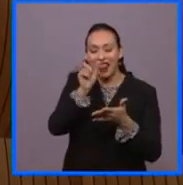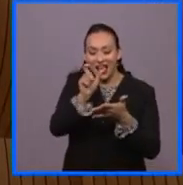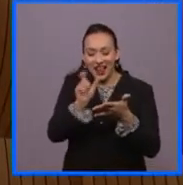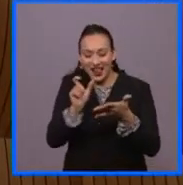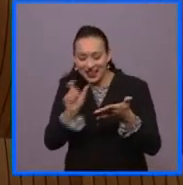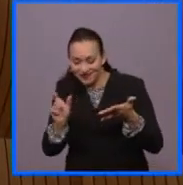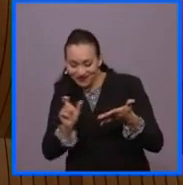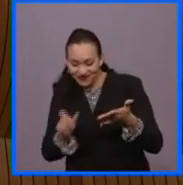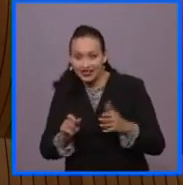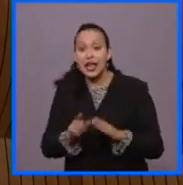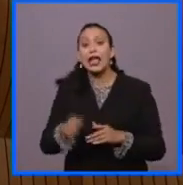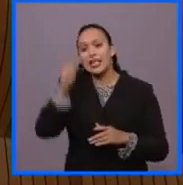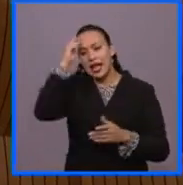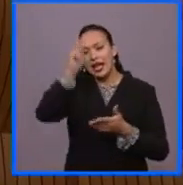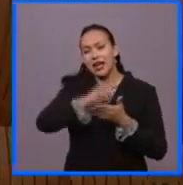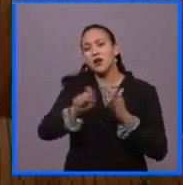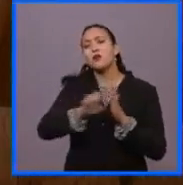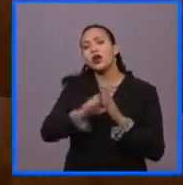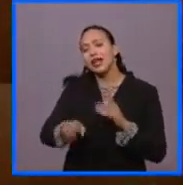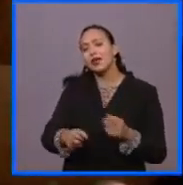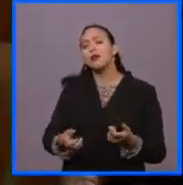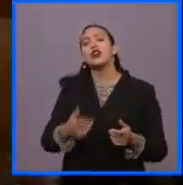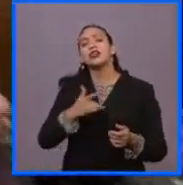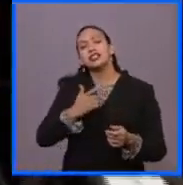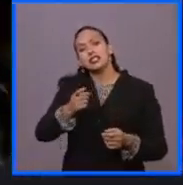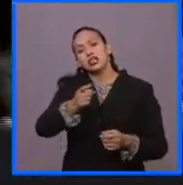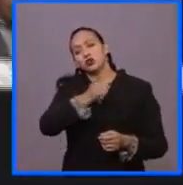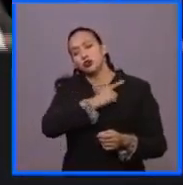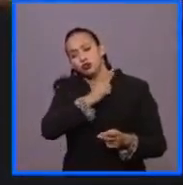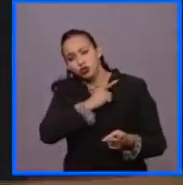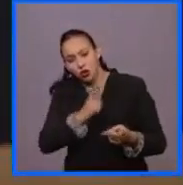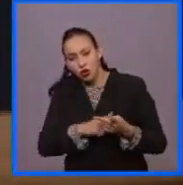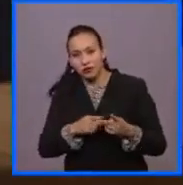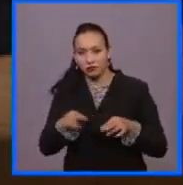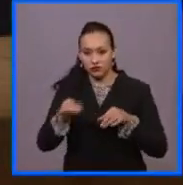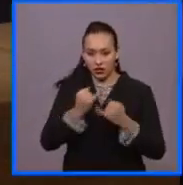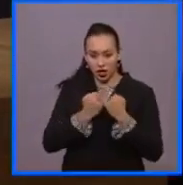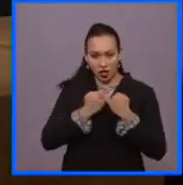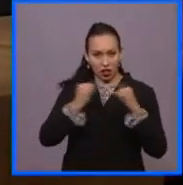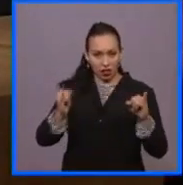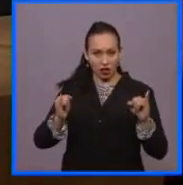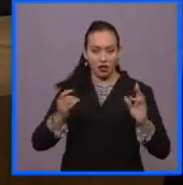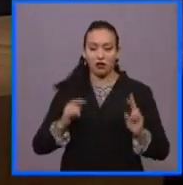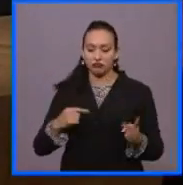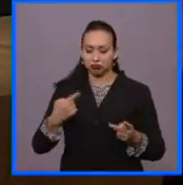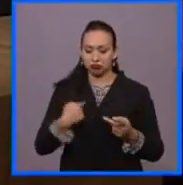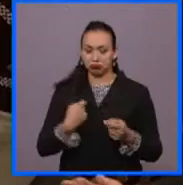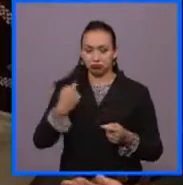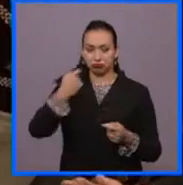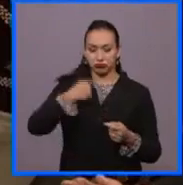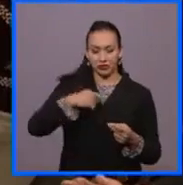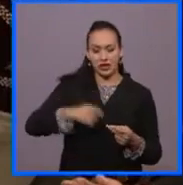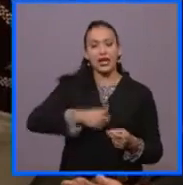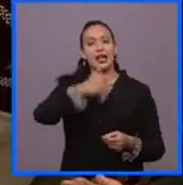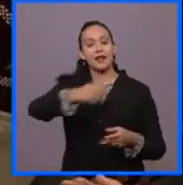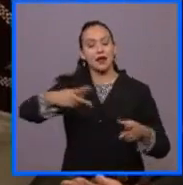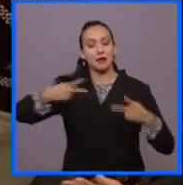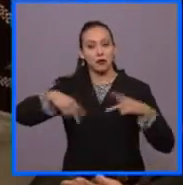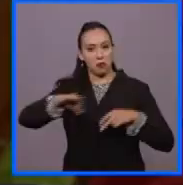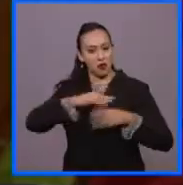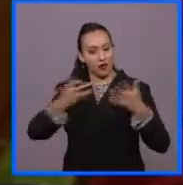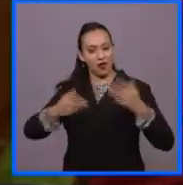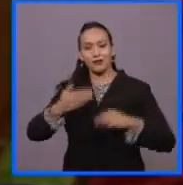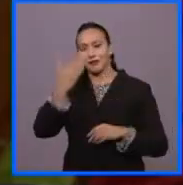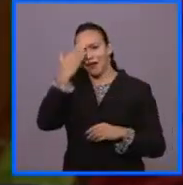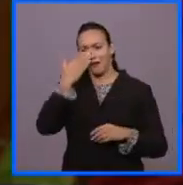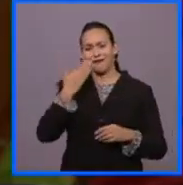Rosario Castellanos escribió sobre la soledad, la autonomía, las necesidades y vulnerabilidades que habitan en cada uno de